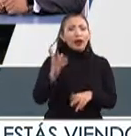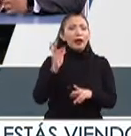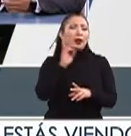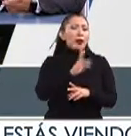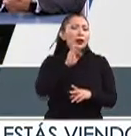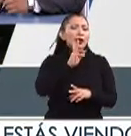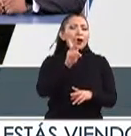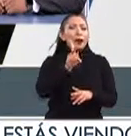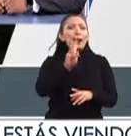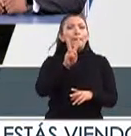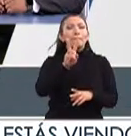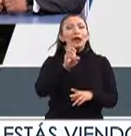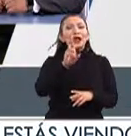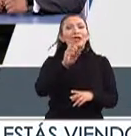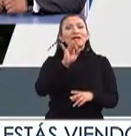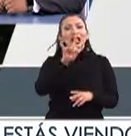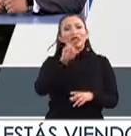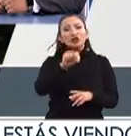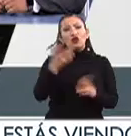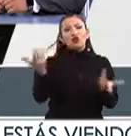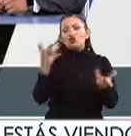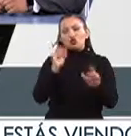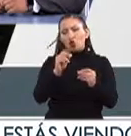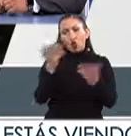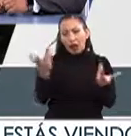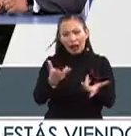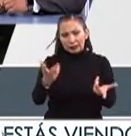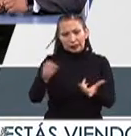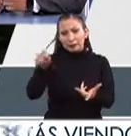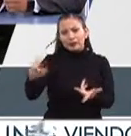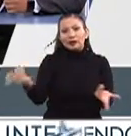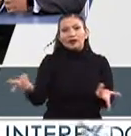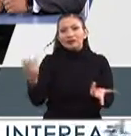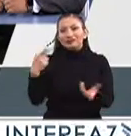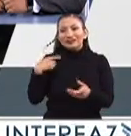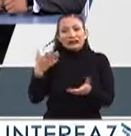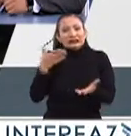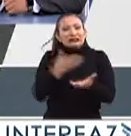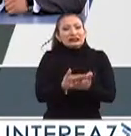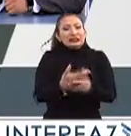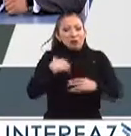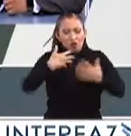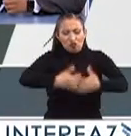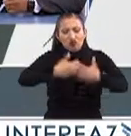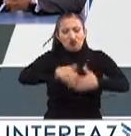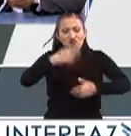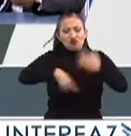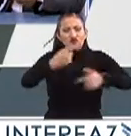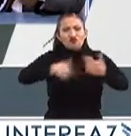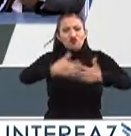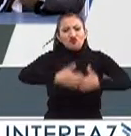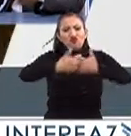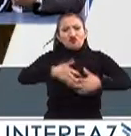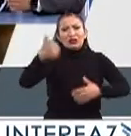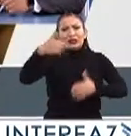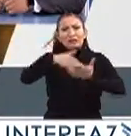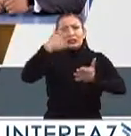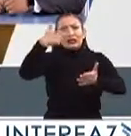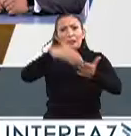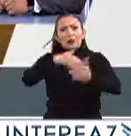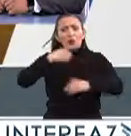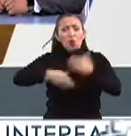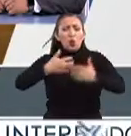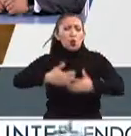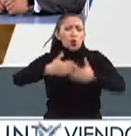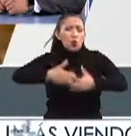verificación, que luego también es un parte de por ejemplo, de que ahí tienen que revolucionar el motor como a 6,000, 7,000